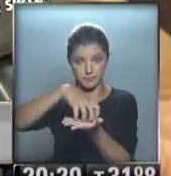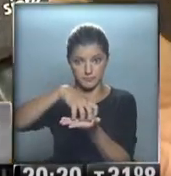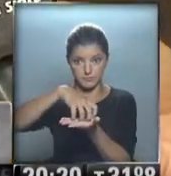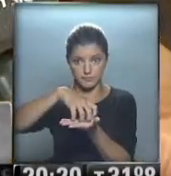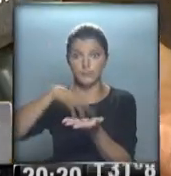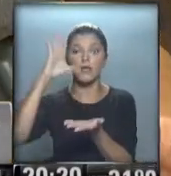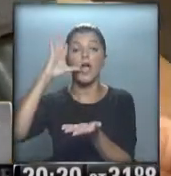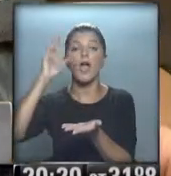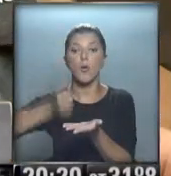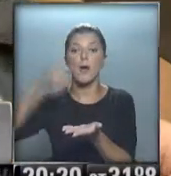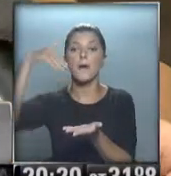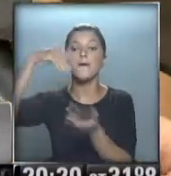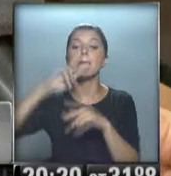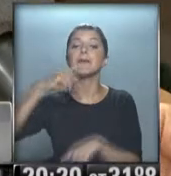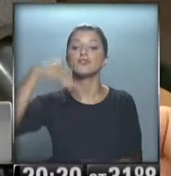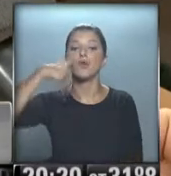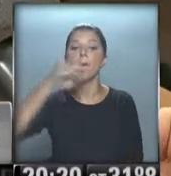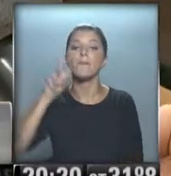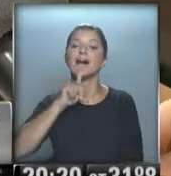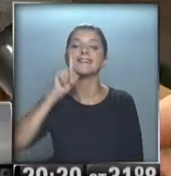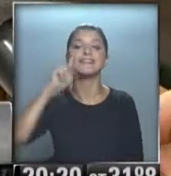el juez Martínez